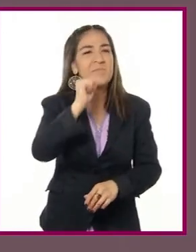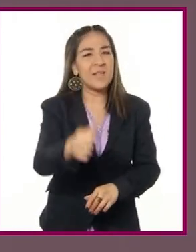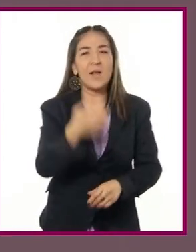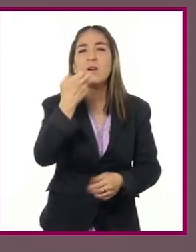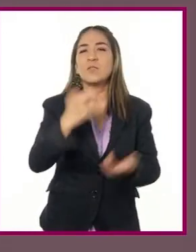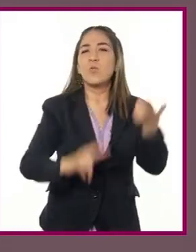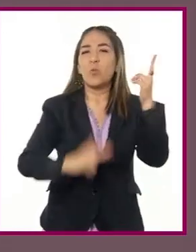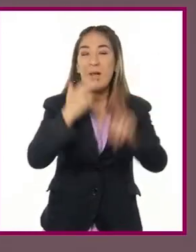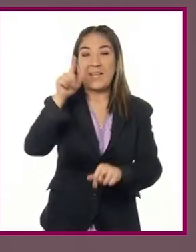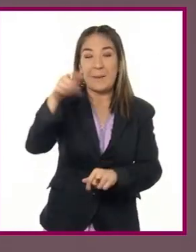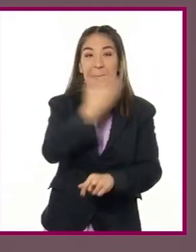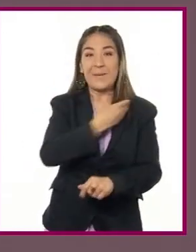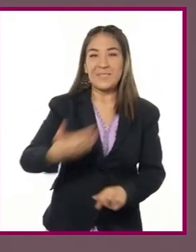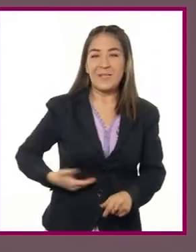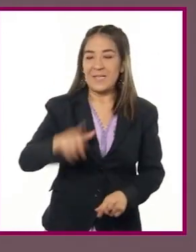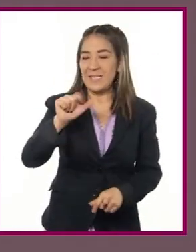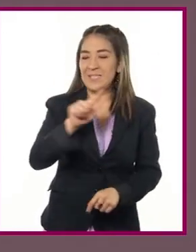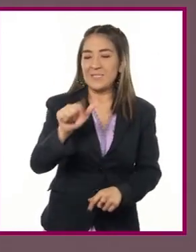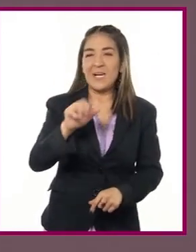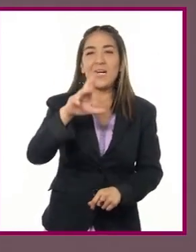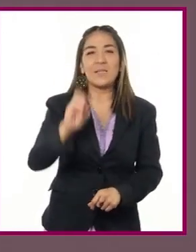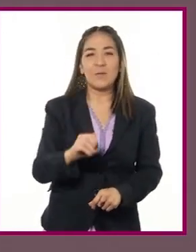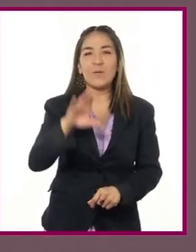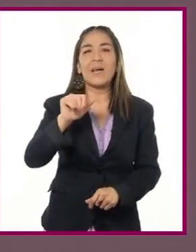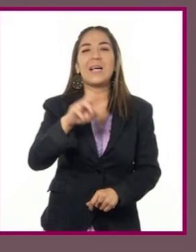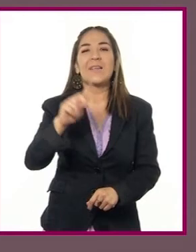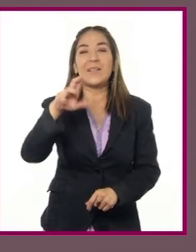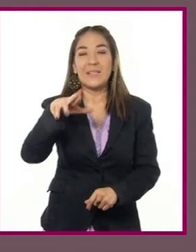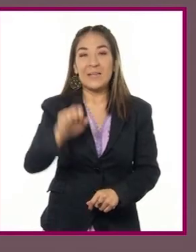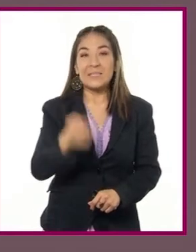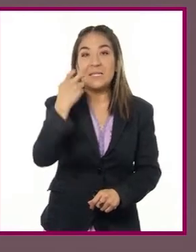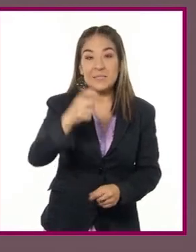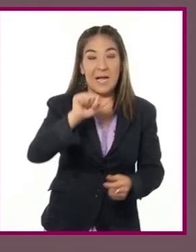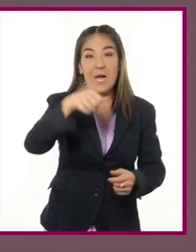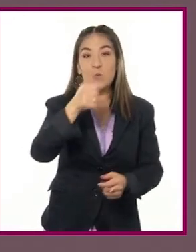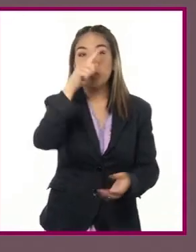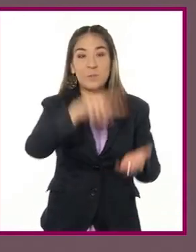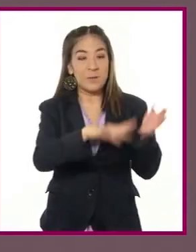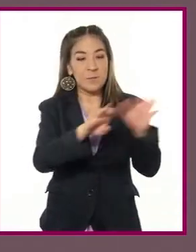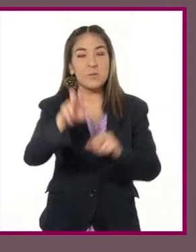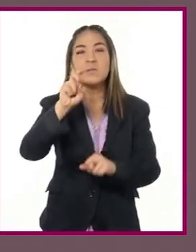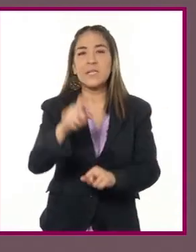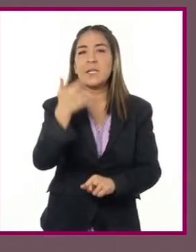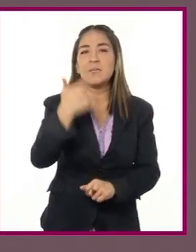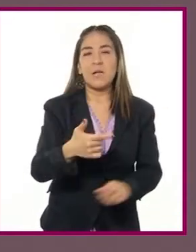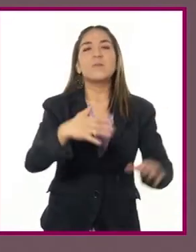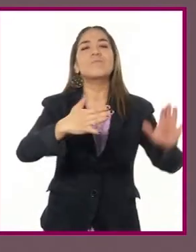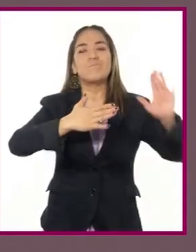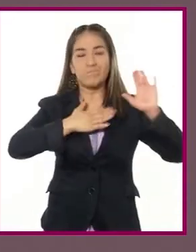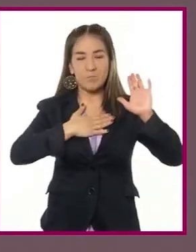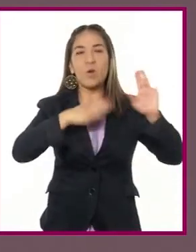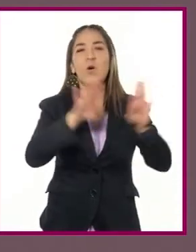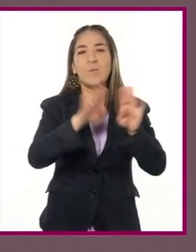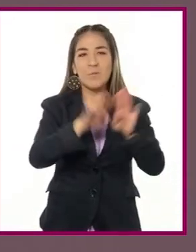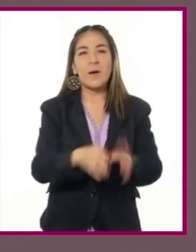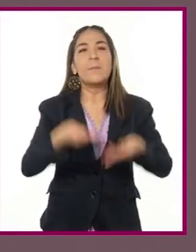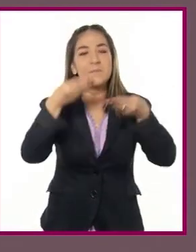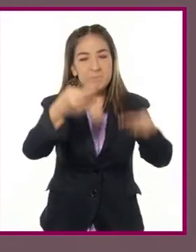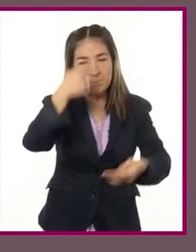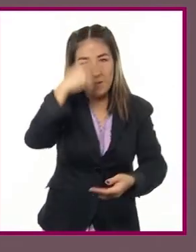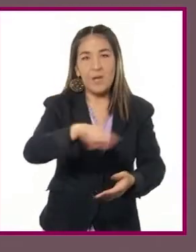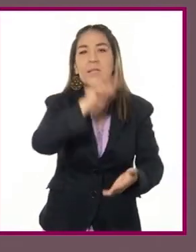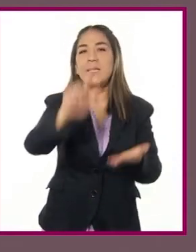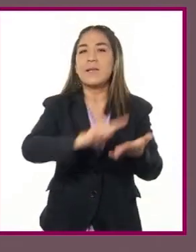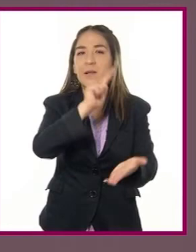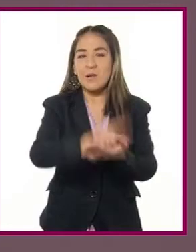Cárdenas, quien, ante esta presión, en agosto de 1937, prometió enviar al Congreso una iniciativa de ley